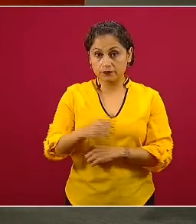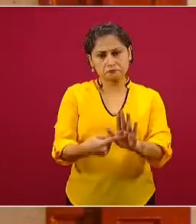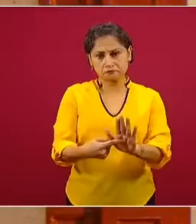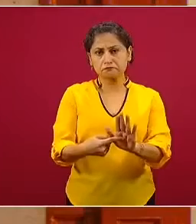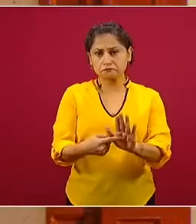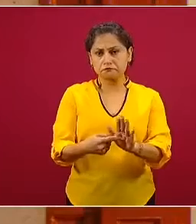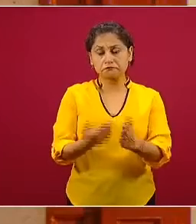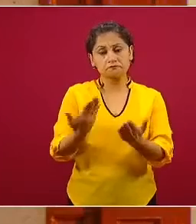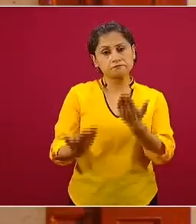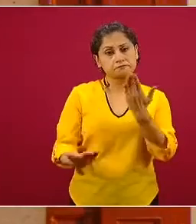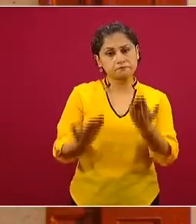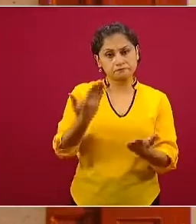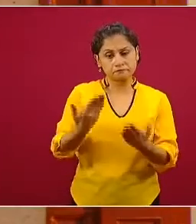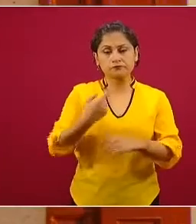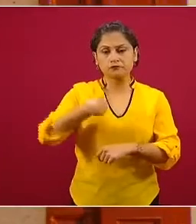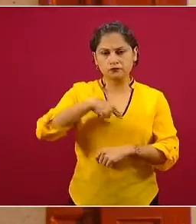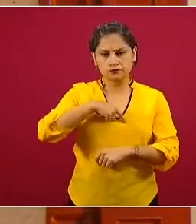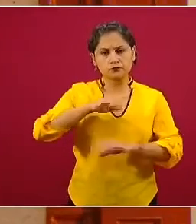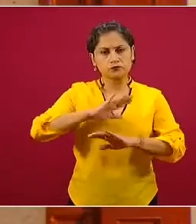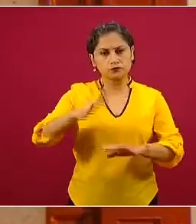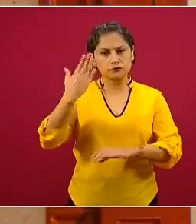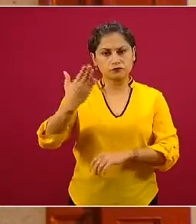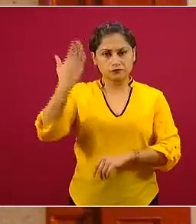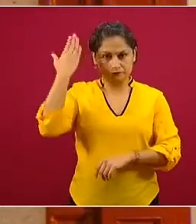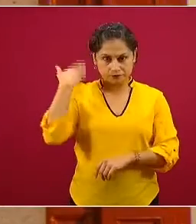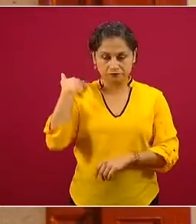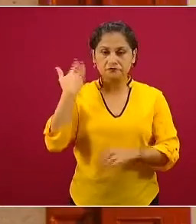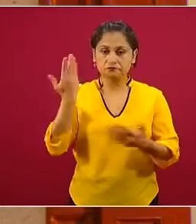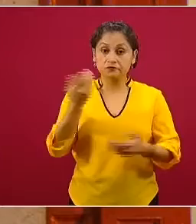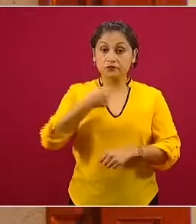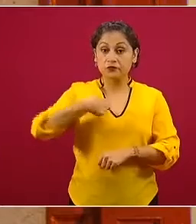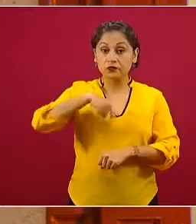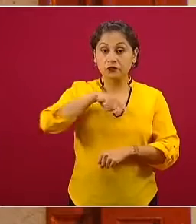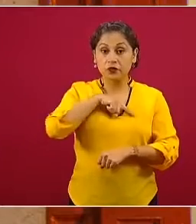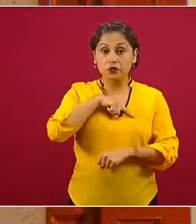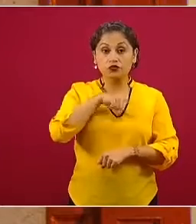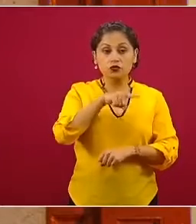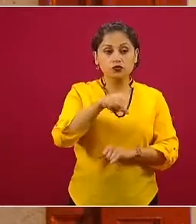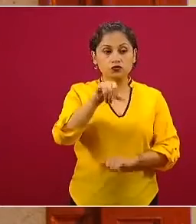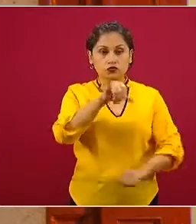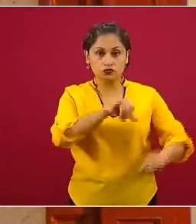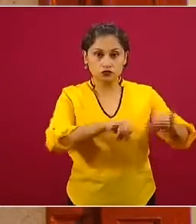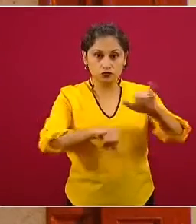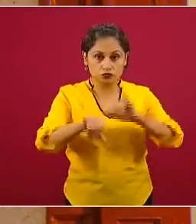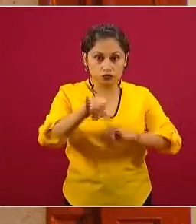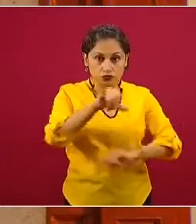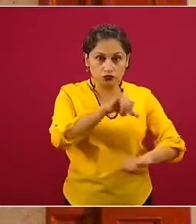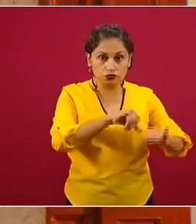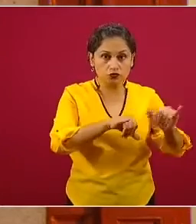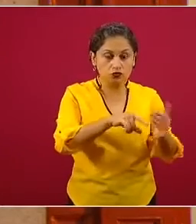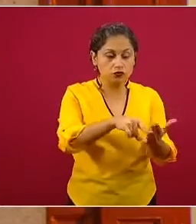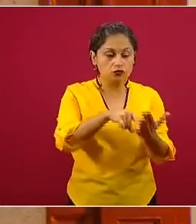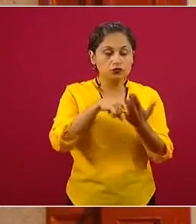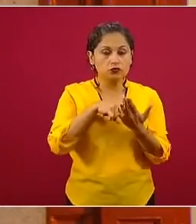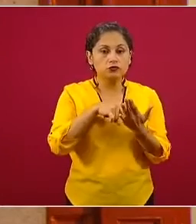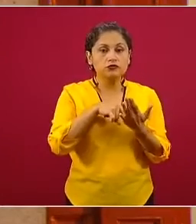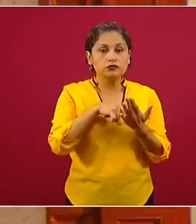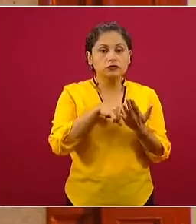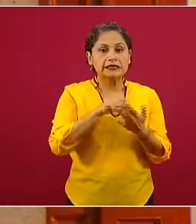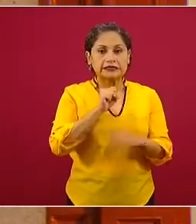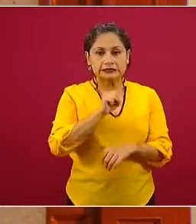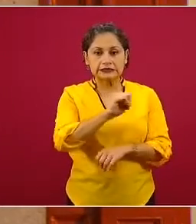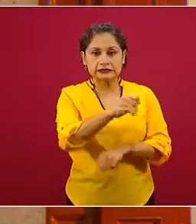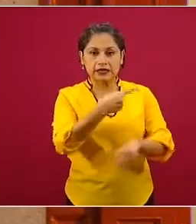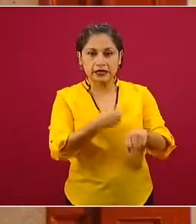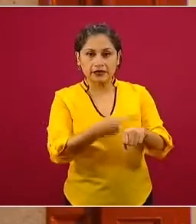habíamos comentado, que se toma en base al porcentaje de muestreo, los casos sospechosos con síntomas leves, se les